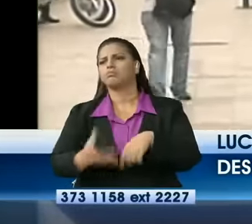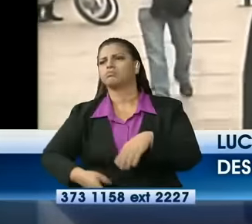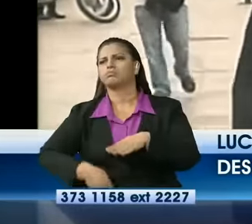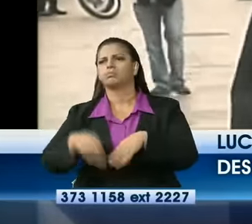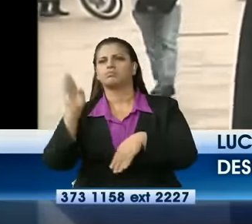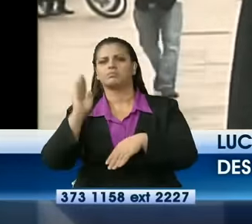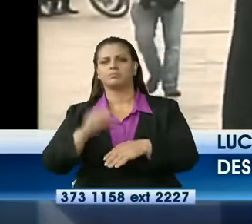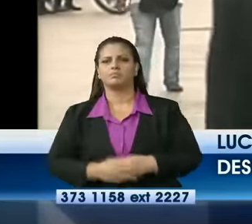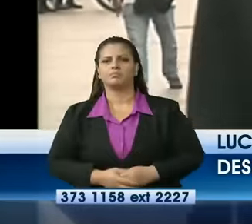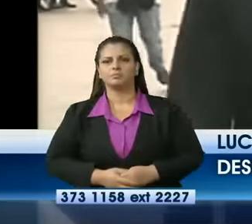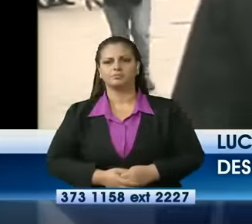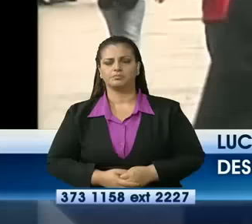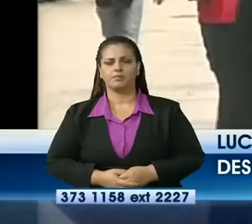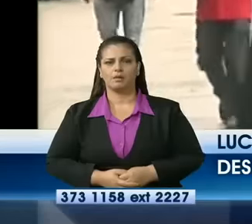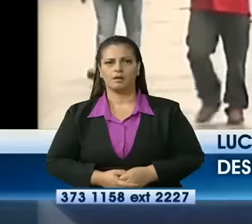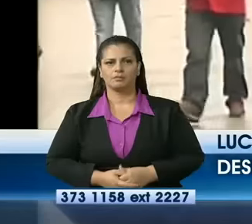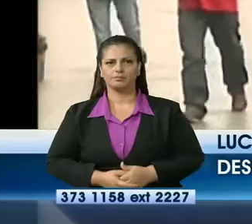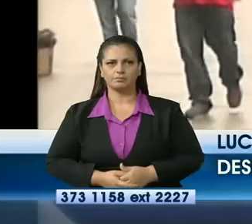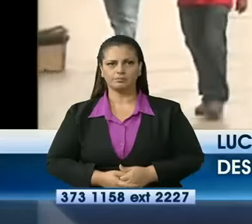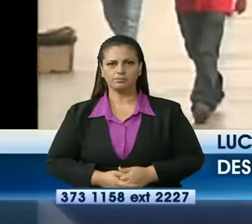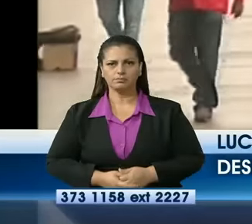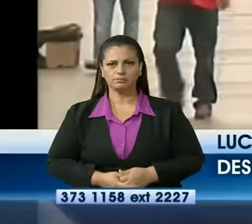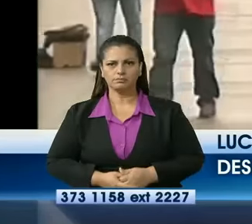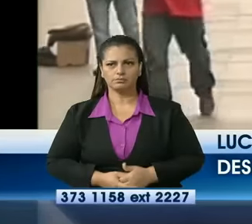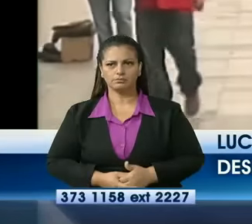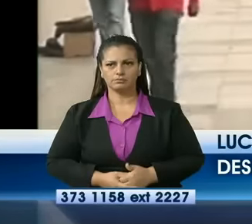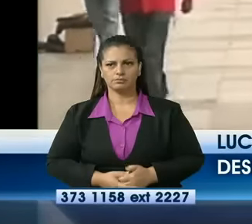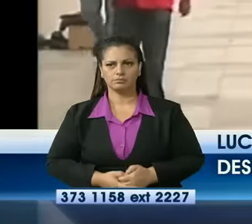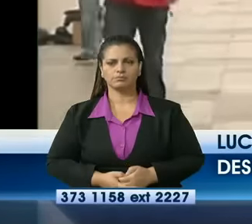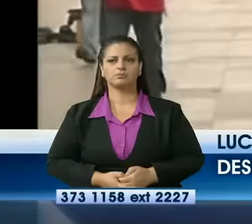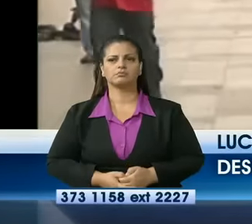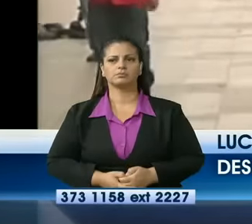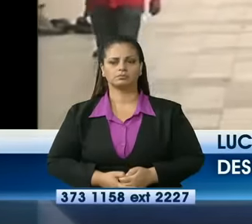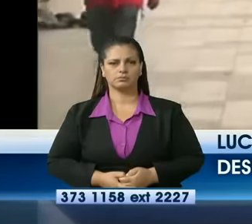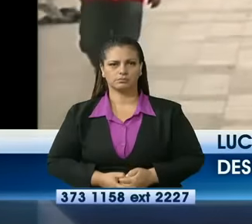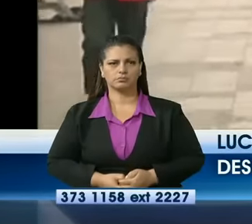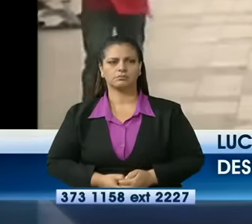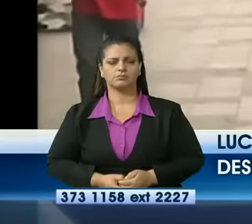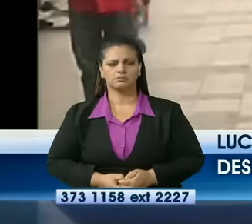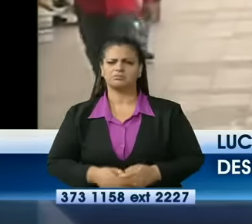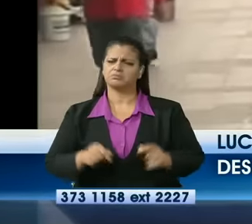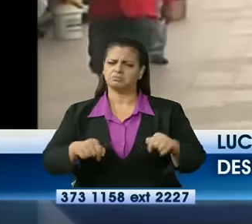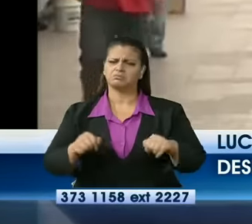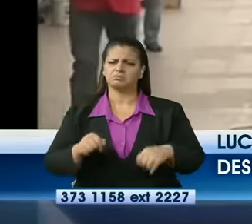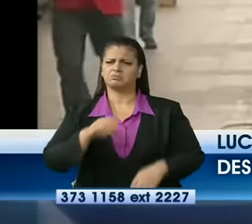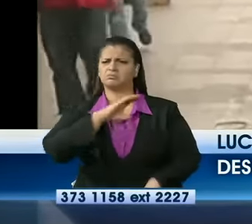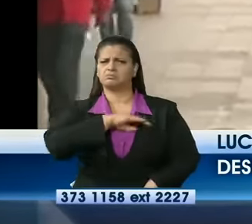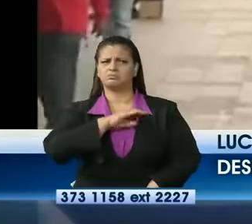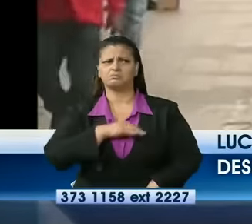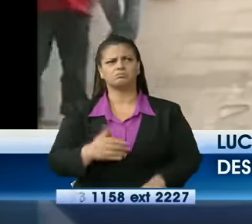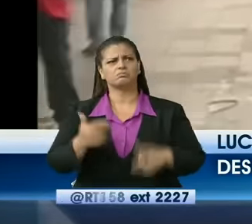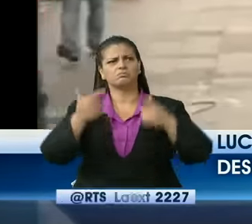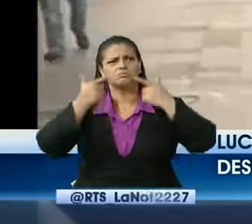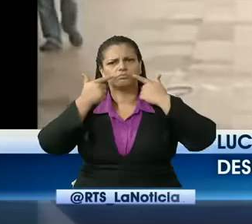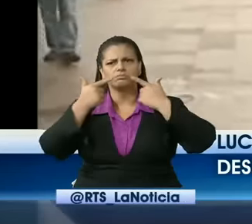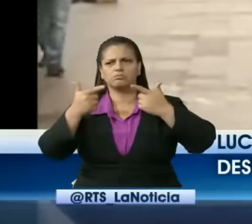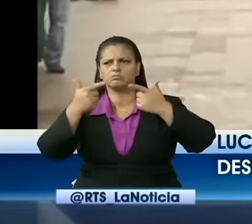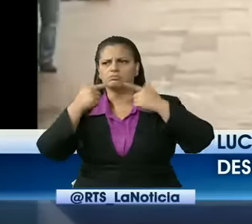Sí. Ellos sí hacen ronda, bueno, la señora no quiere salir. En todo caso, ellos sí hacen ronda, la policía, eso sí hay que dejar en claro, los vendedores